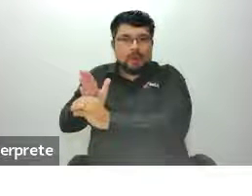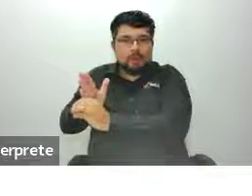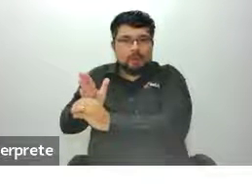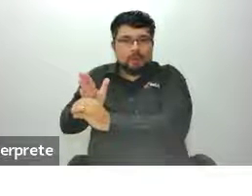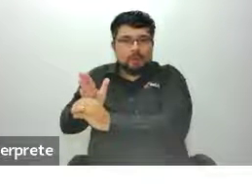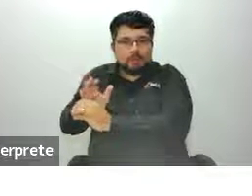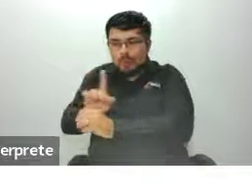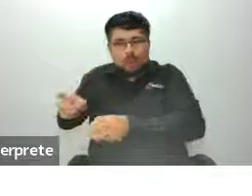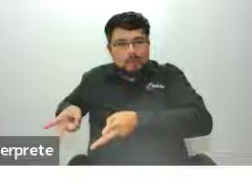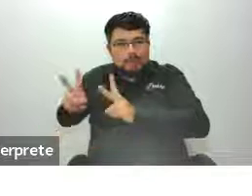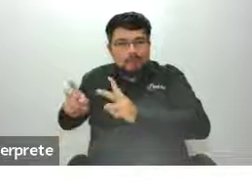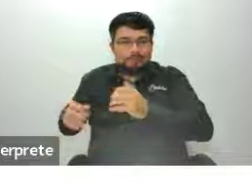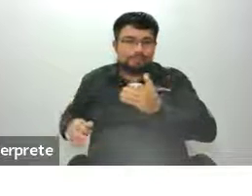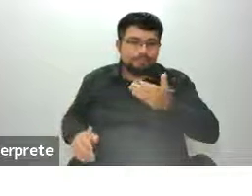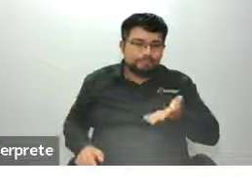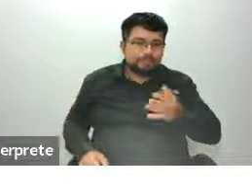Privación del lenguaje.